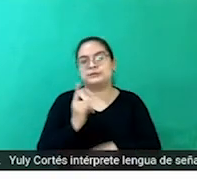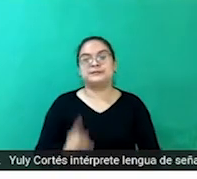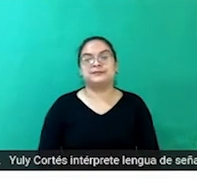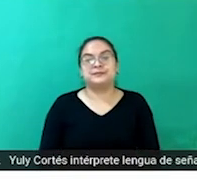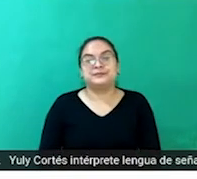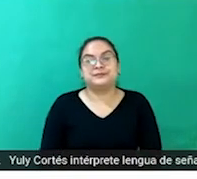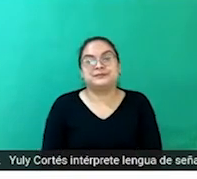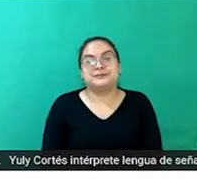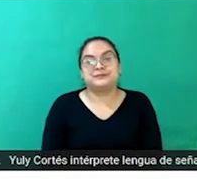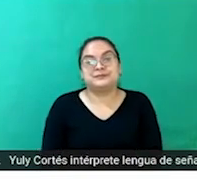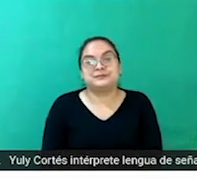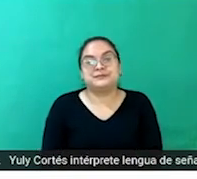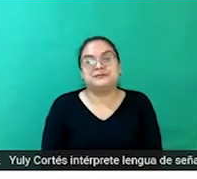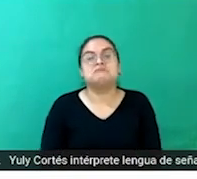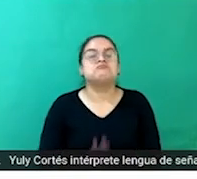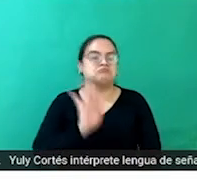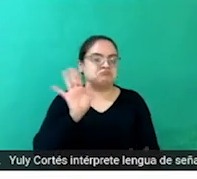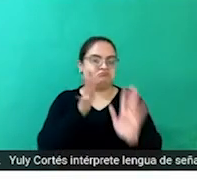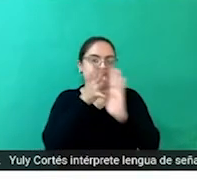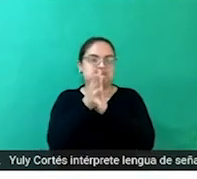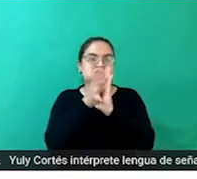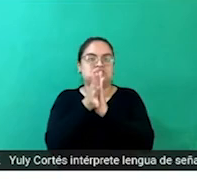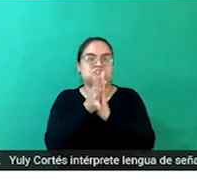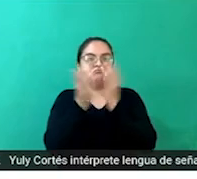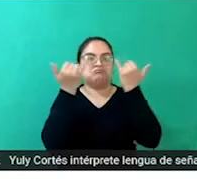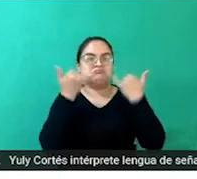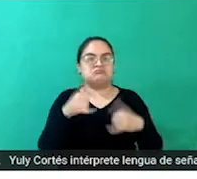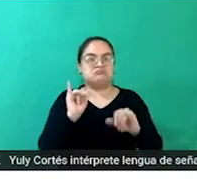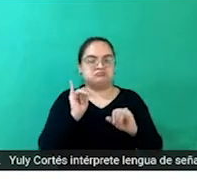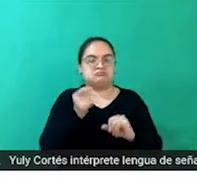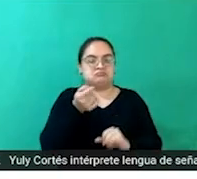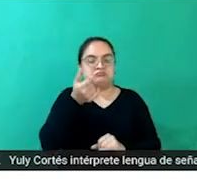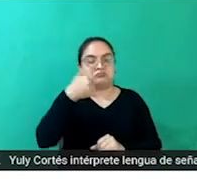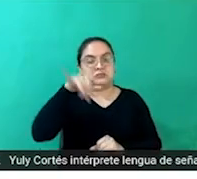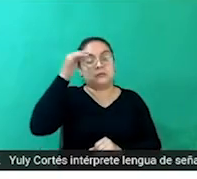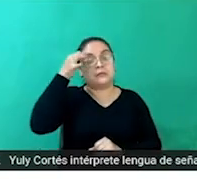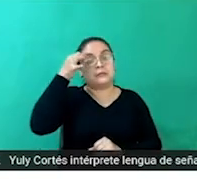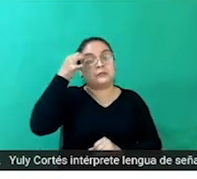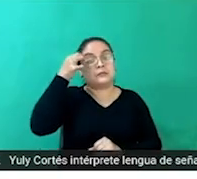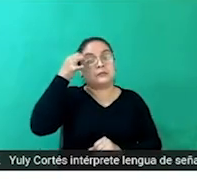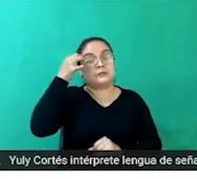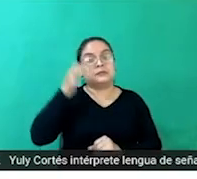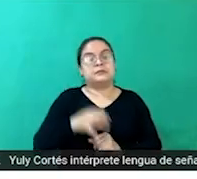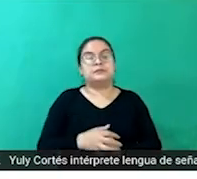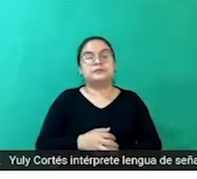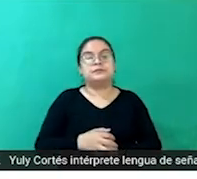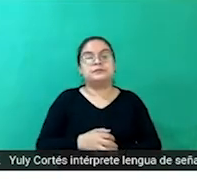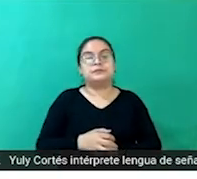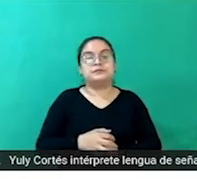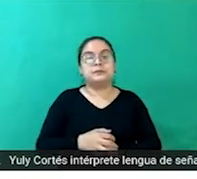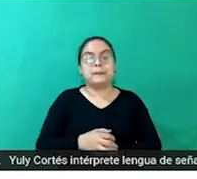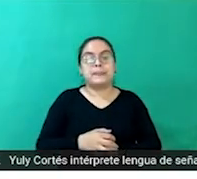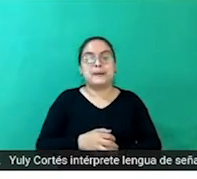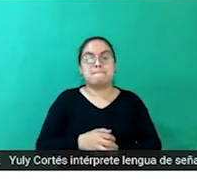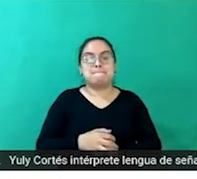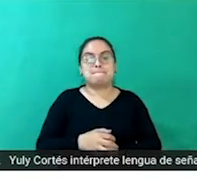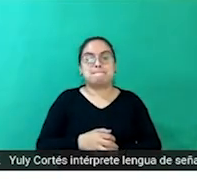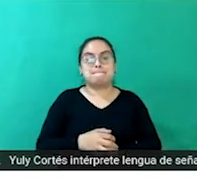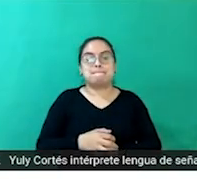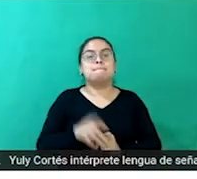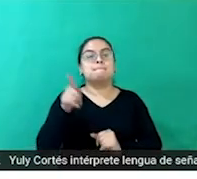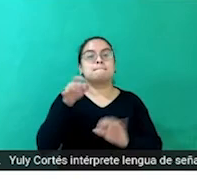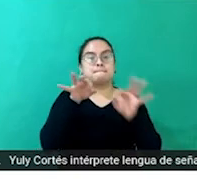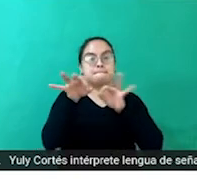Finalmente, como ya para terminar mi presentación, quiero darle importancia a un